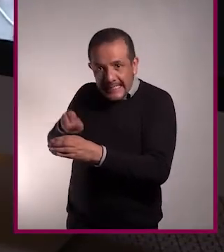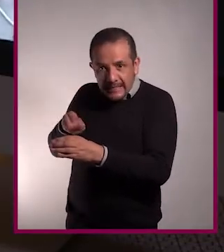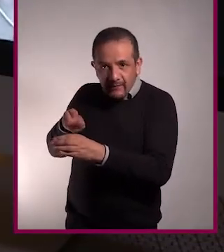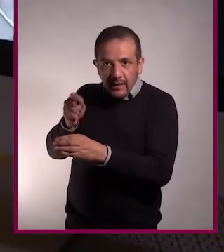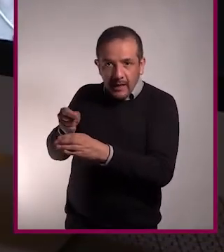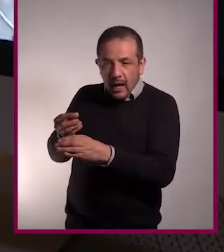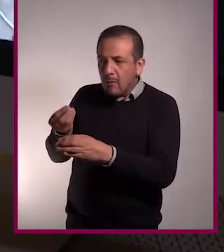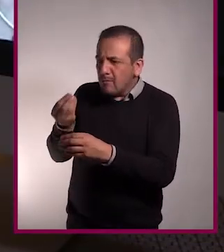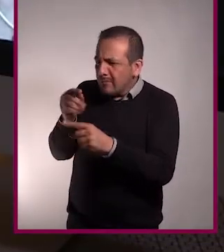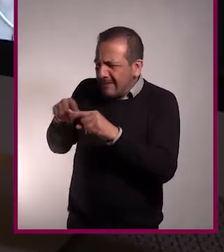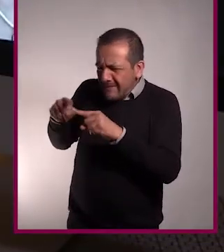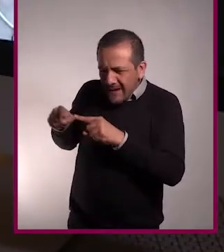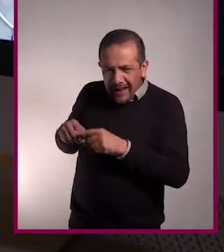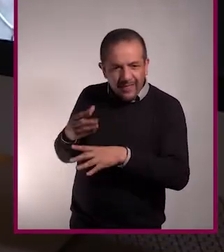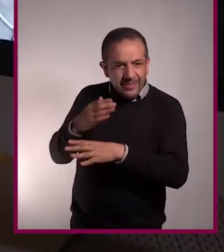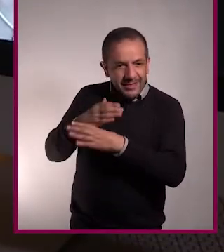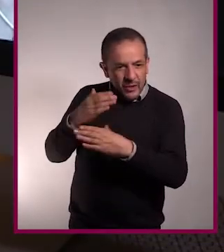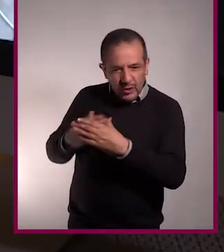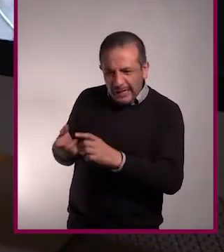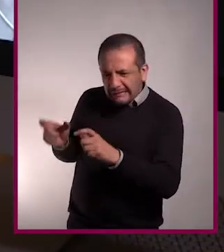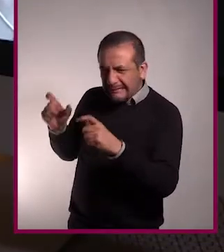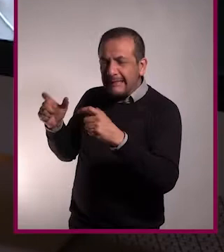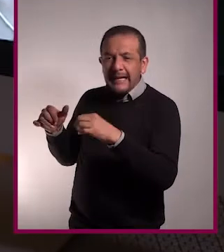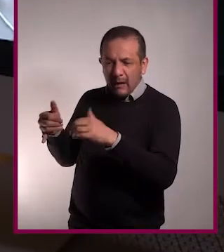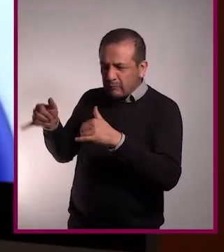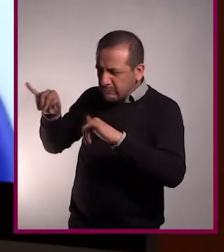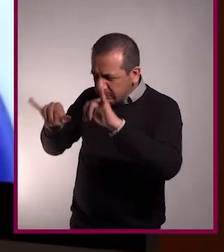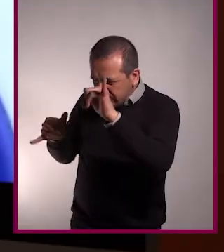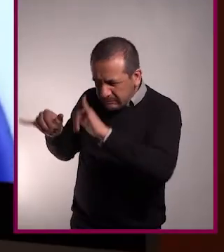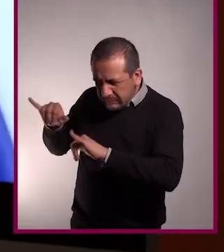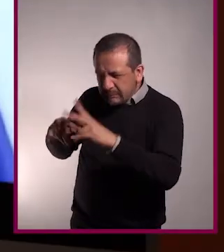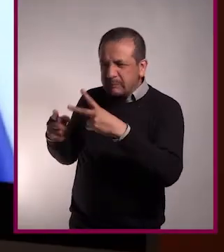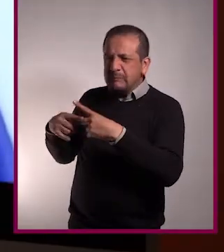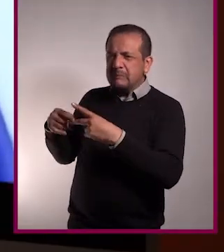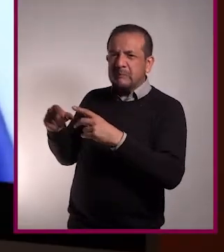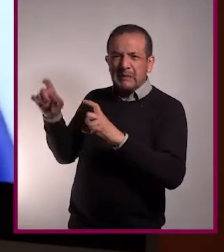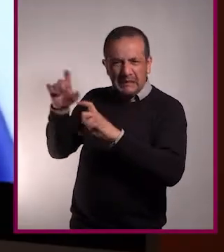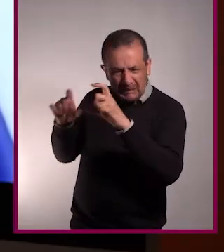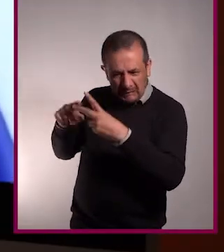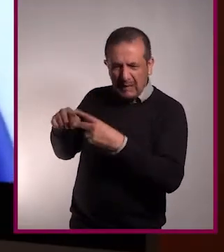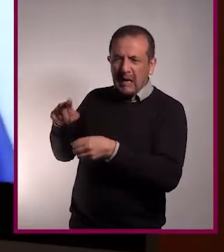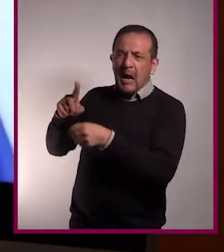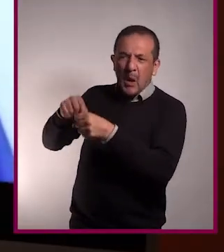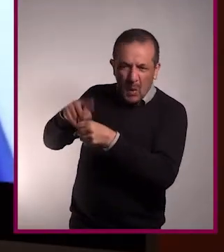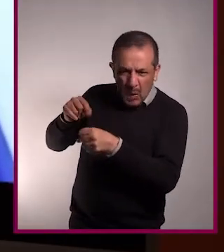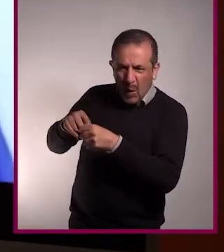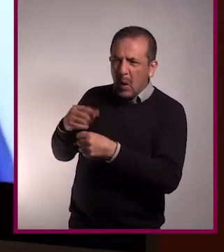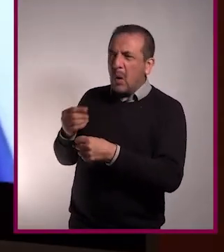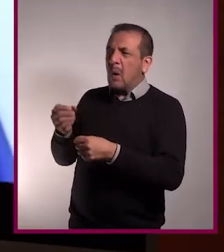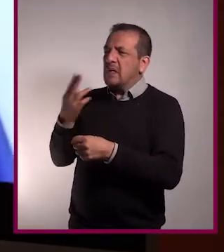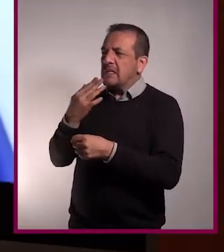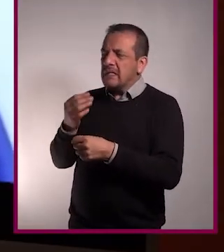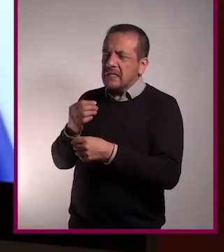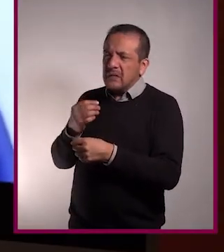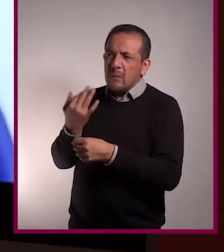alimentos ultraprocesados, que esos ya son productos que tienen muchos más ingredientes, que tienen conservadores, que